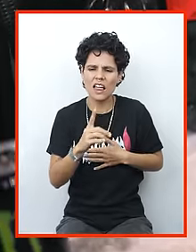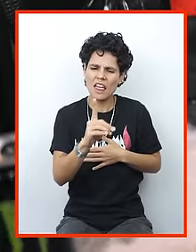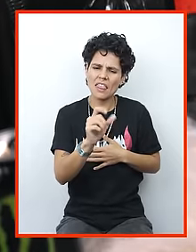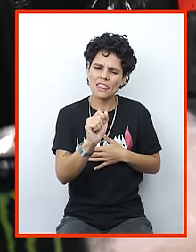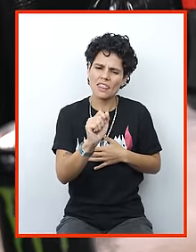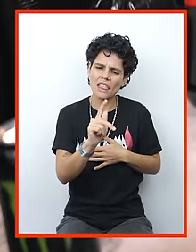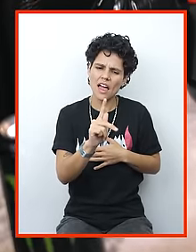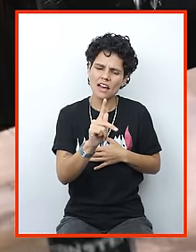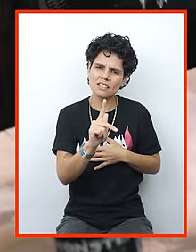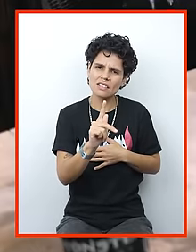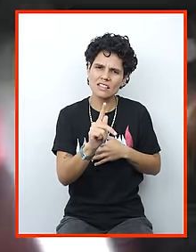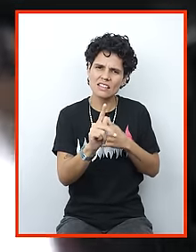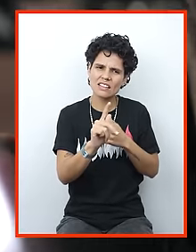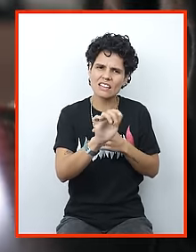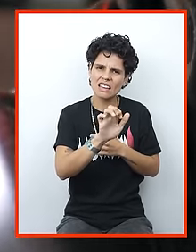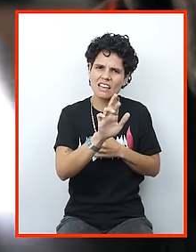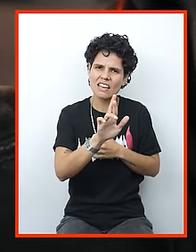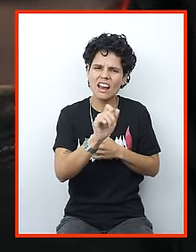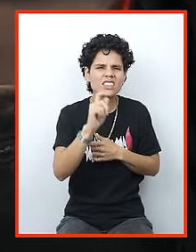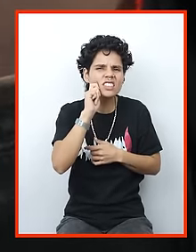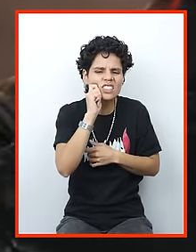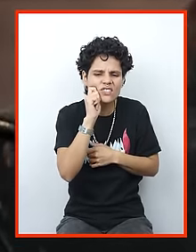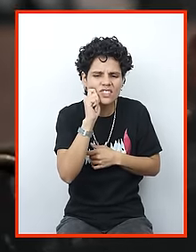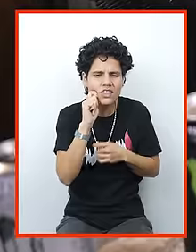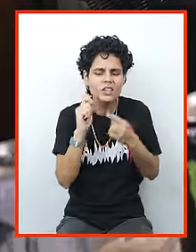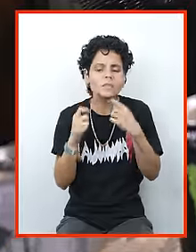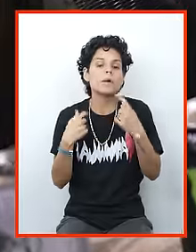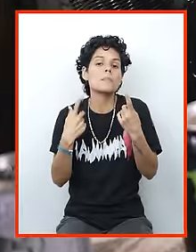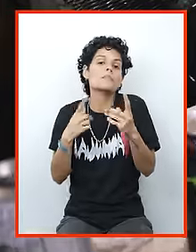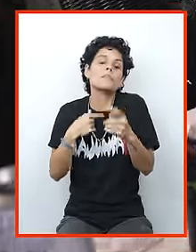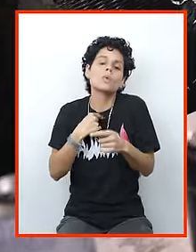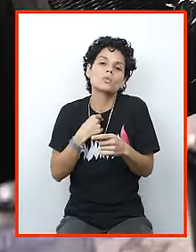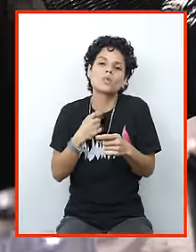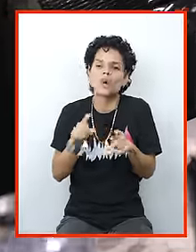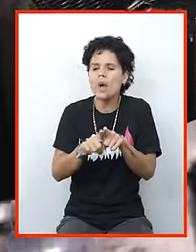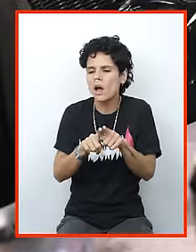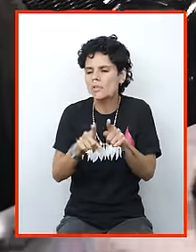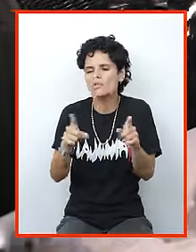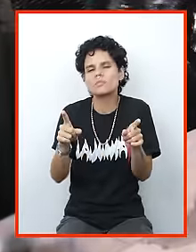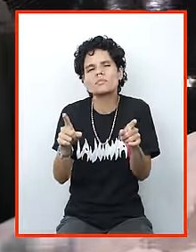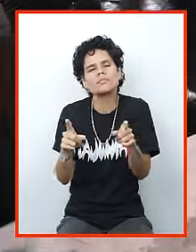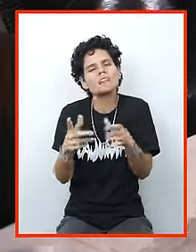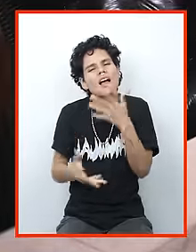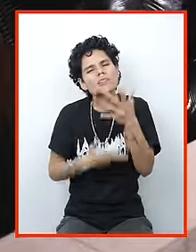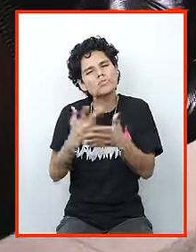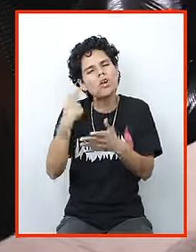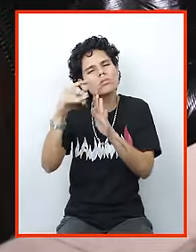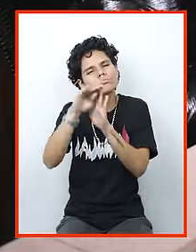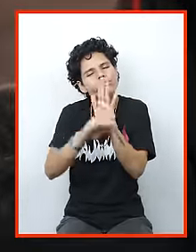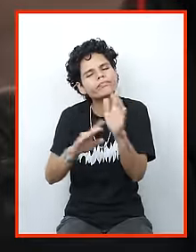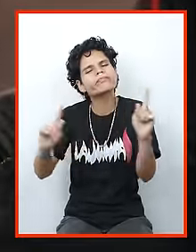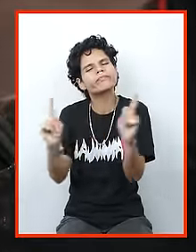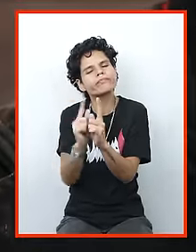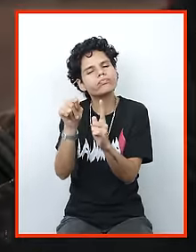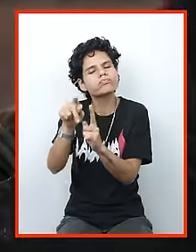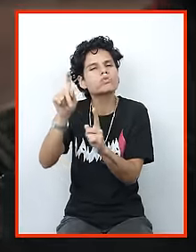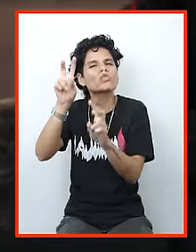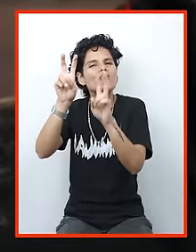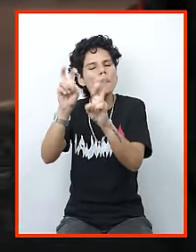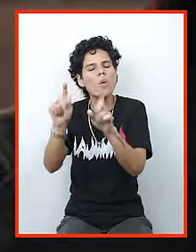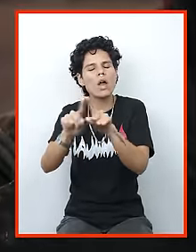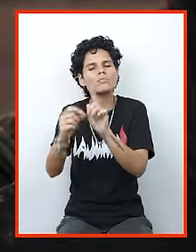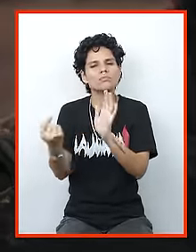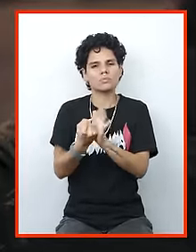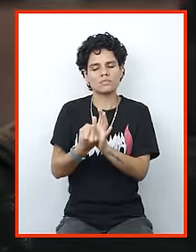Estoy en mi darquera. ¿Qué es darquera? Es un concepto, en verdad, como que a mí los álbumes me gusta trabajarlo así, como hacer concepto, como crear una experiencia, y